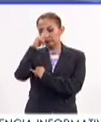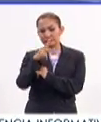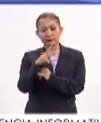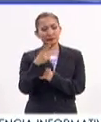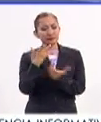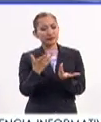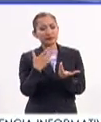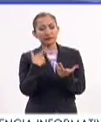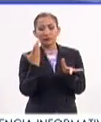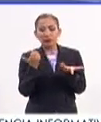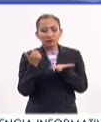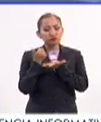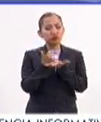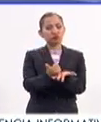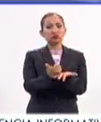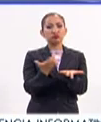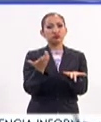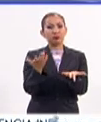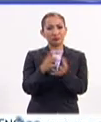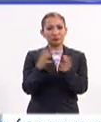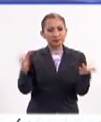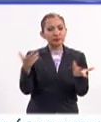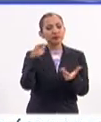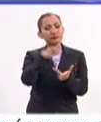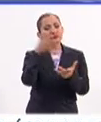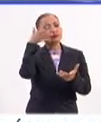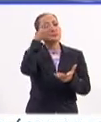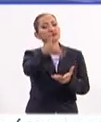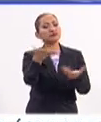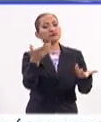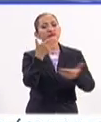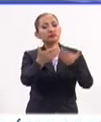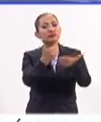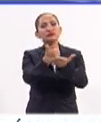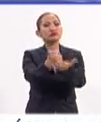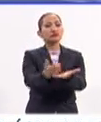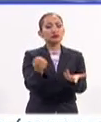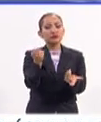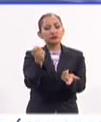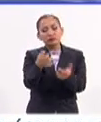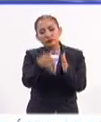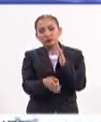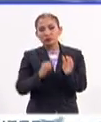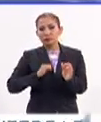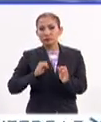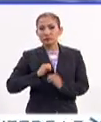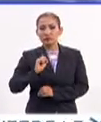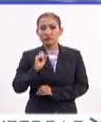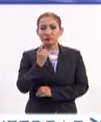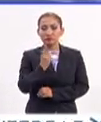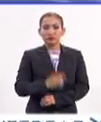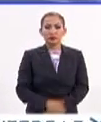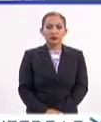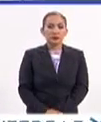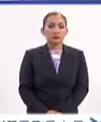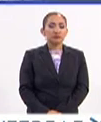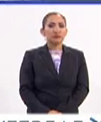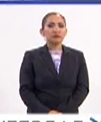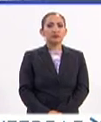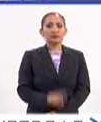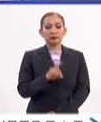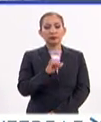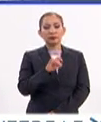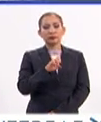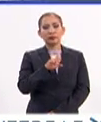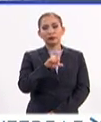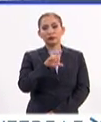fue esta gran contribución? Los alcances, la profundidad y pues el significado en pleno siglo XXI. Bueno, Daniel